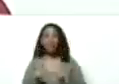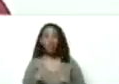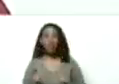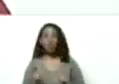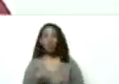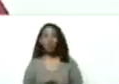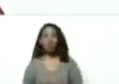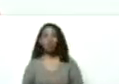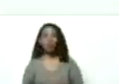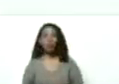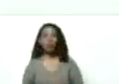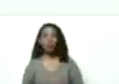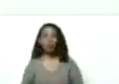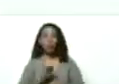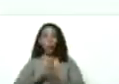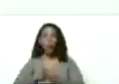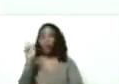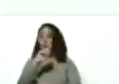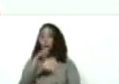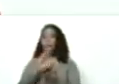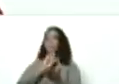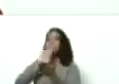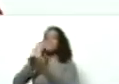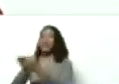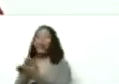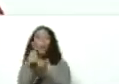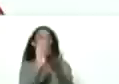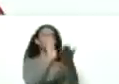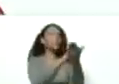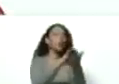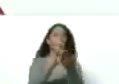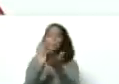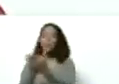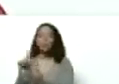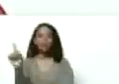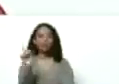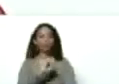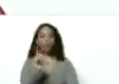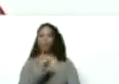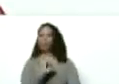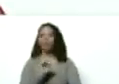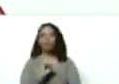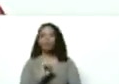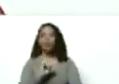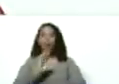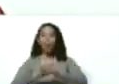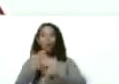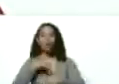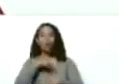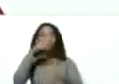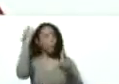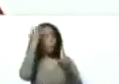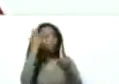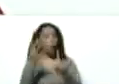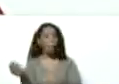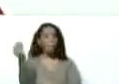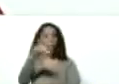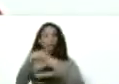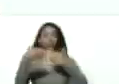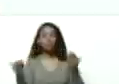deciden porque no les estamos imponiendo absolutamente nada porque hemos instruido presidente además que